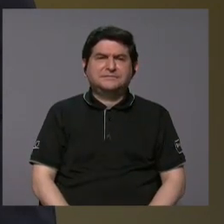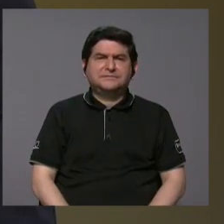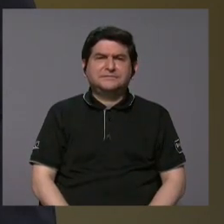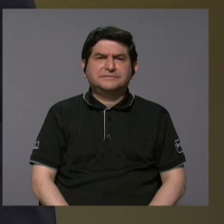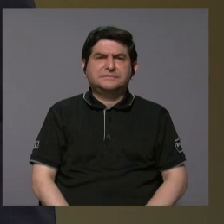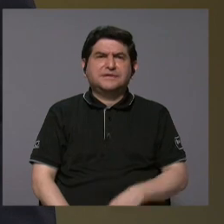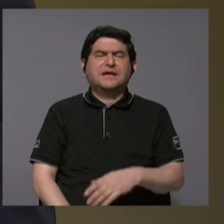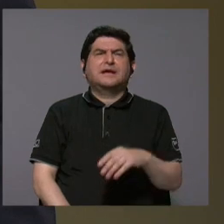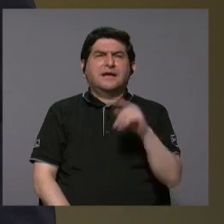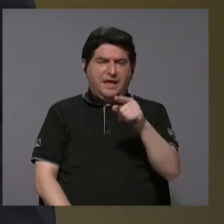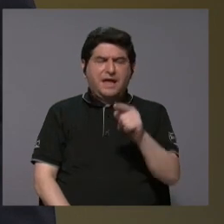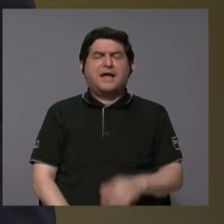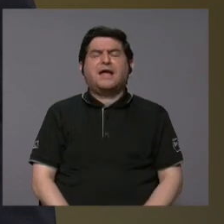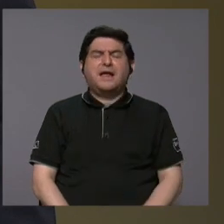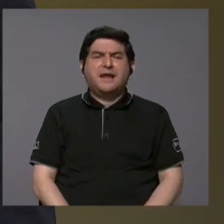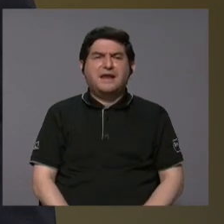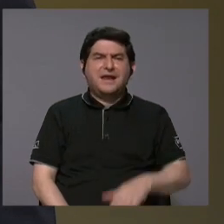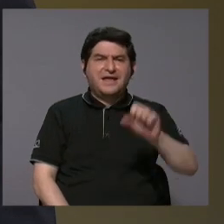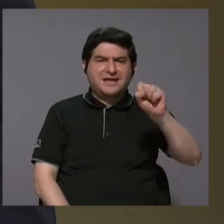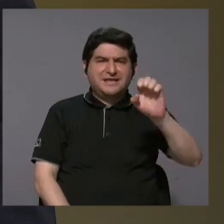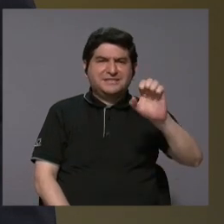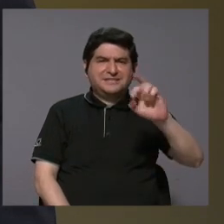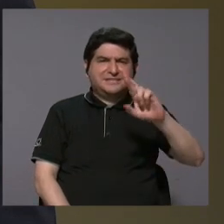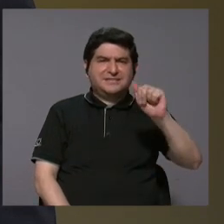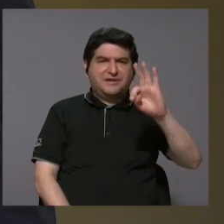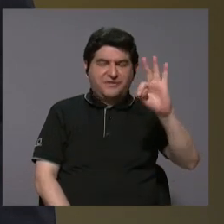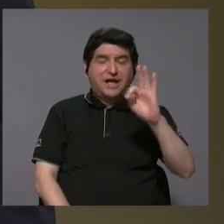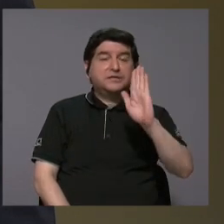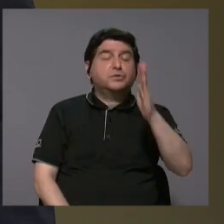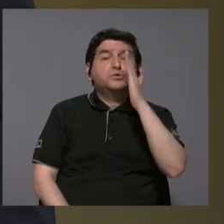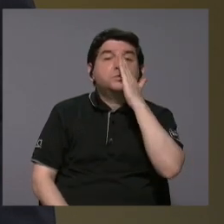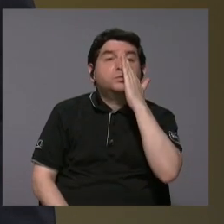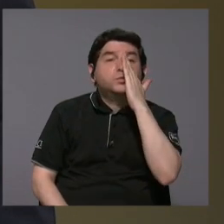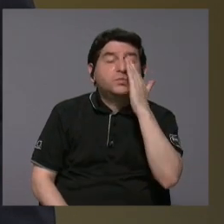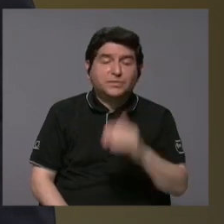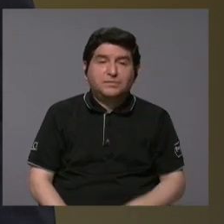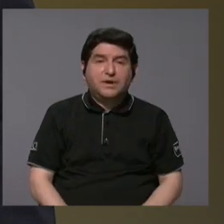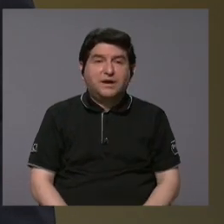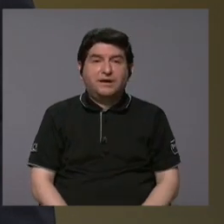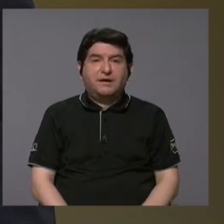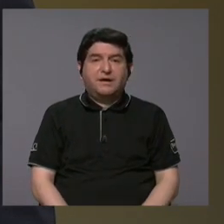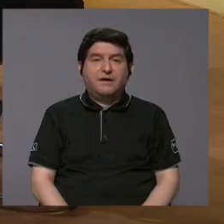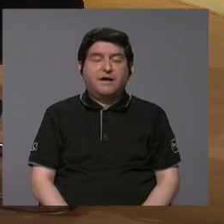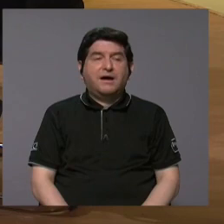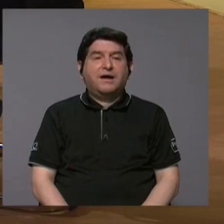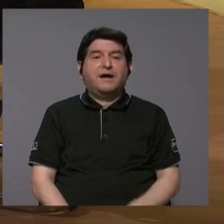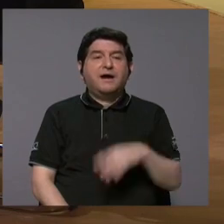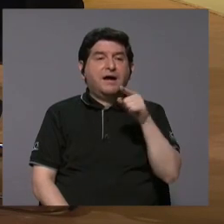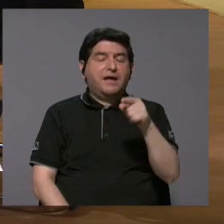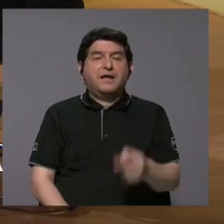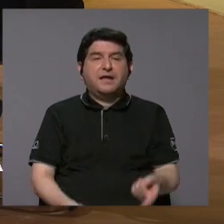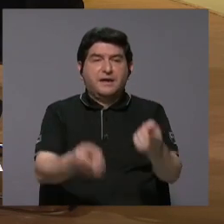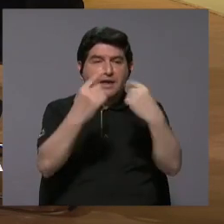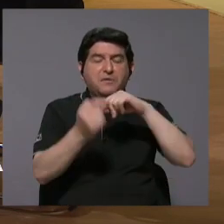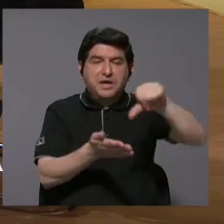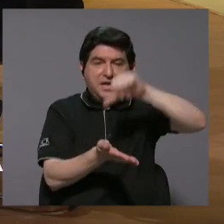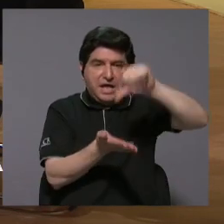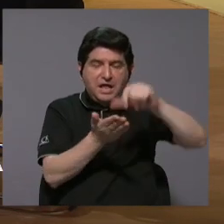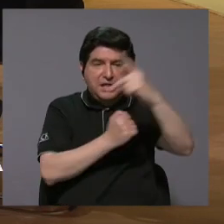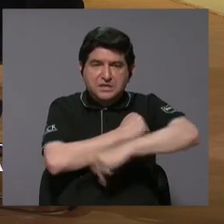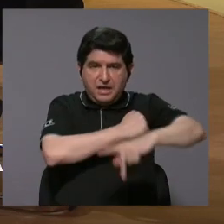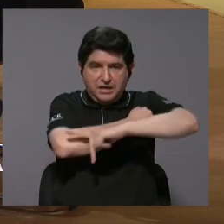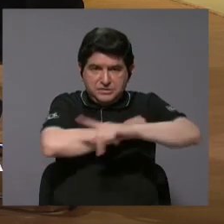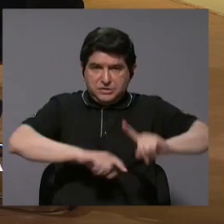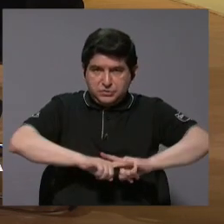español, Serrat, su madre venía de el centro del país, etcétera, pero